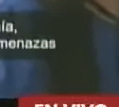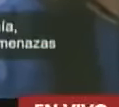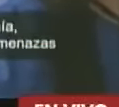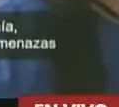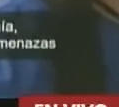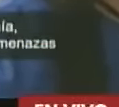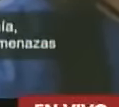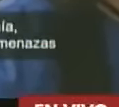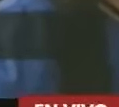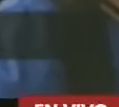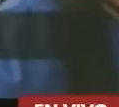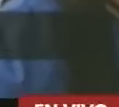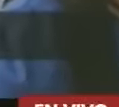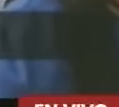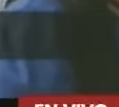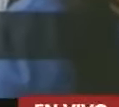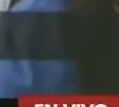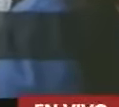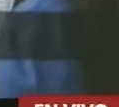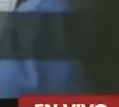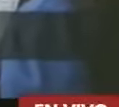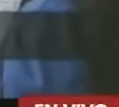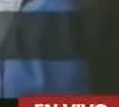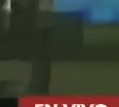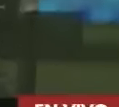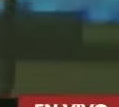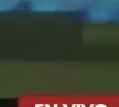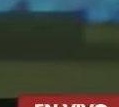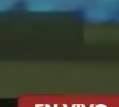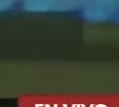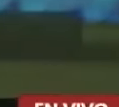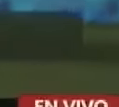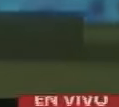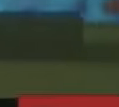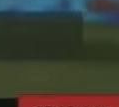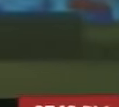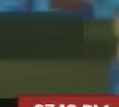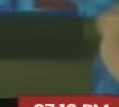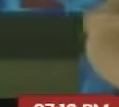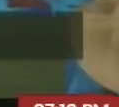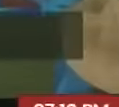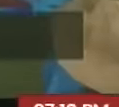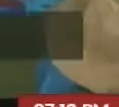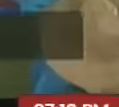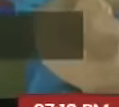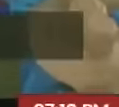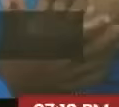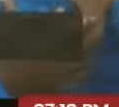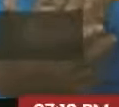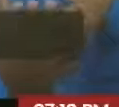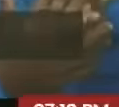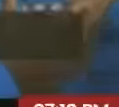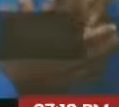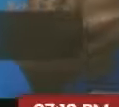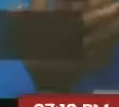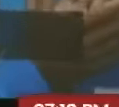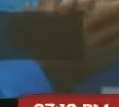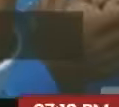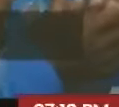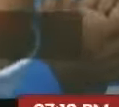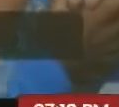Derrotando las sanciones, las amenazas y el bloqueo. ¿Cómo los derrotamos? Con trabajo, con